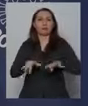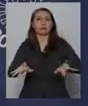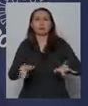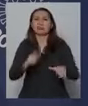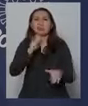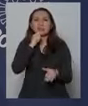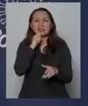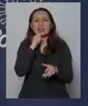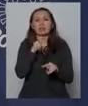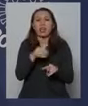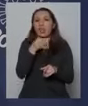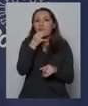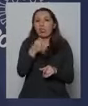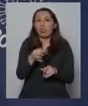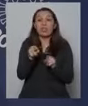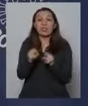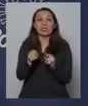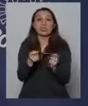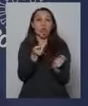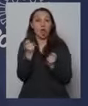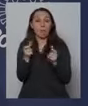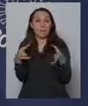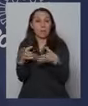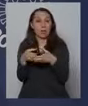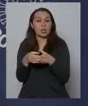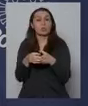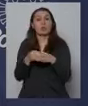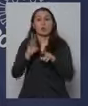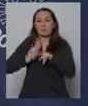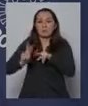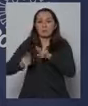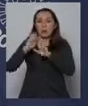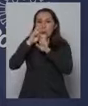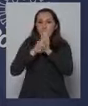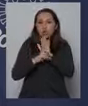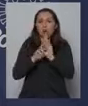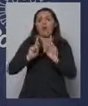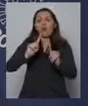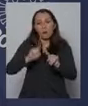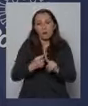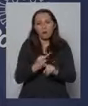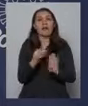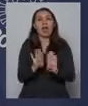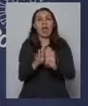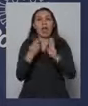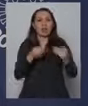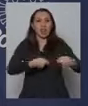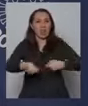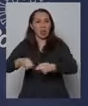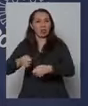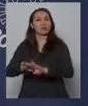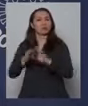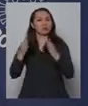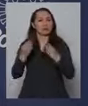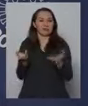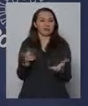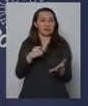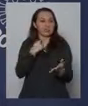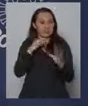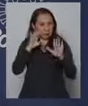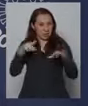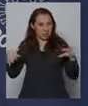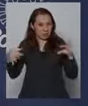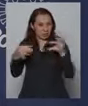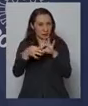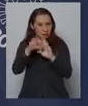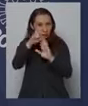relación con lo que pide la Cámara Nacional de Comercio, que están preparando un protocolo para reabrir el comercio. Si esto tiene que ver también con ese